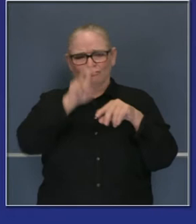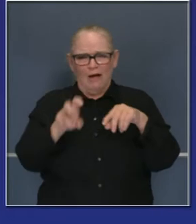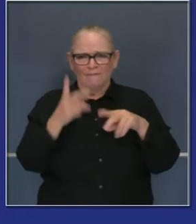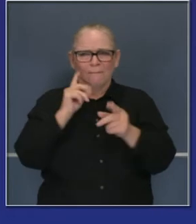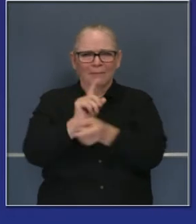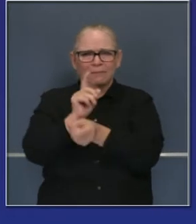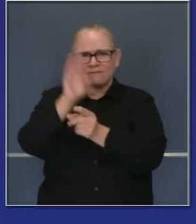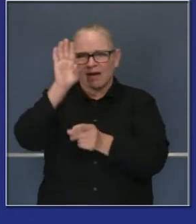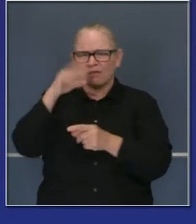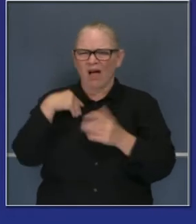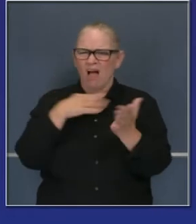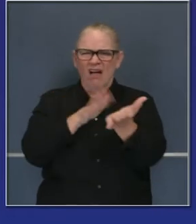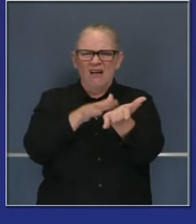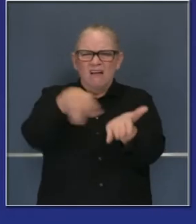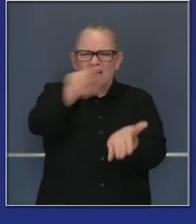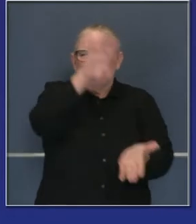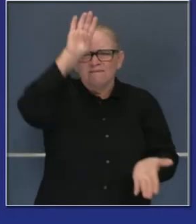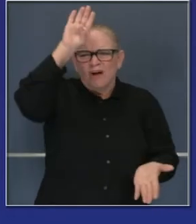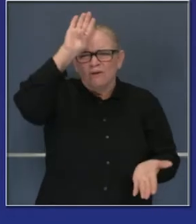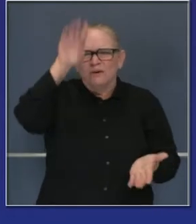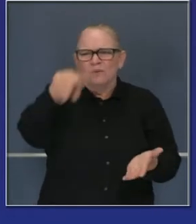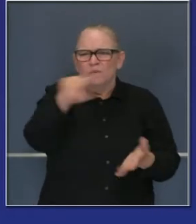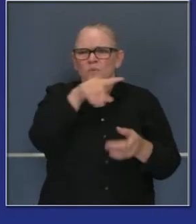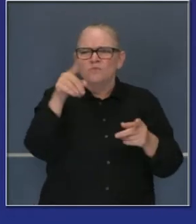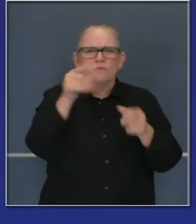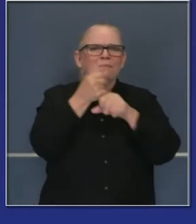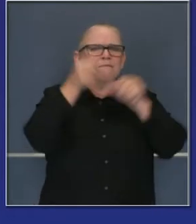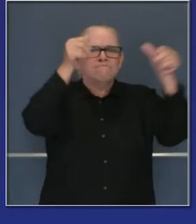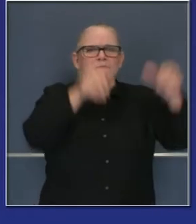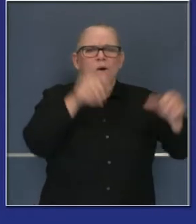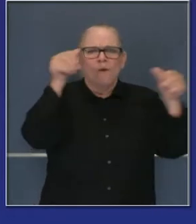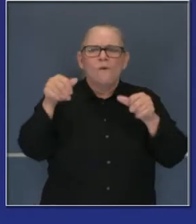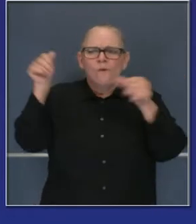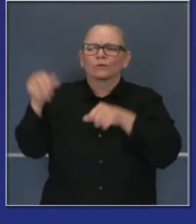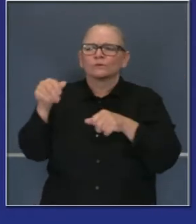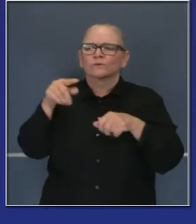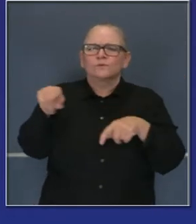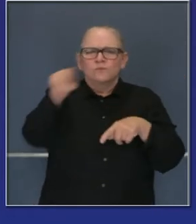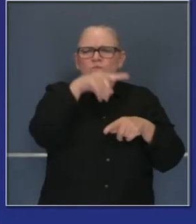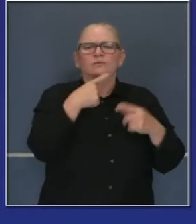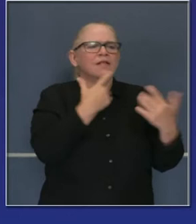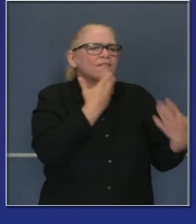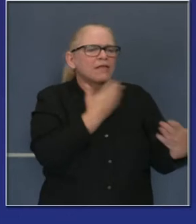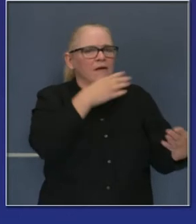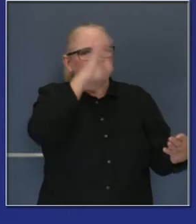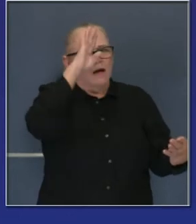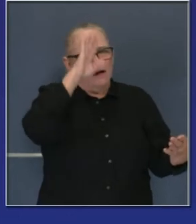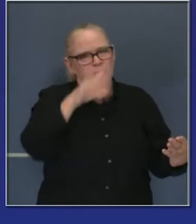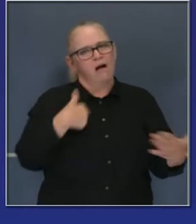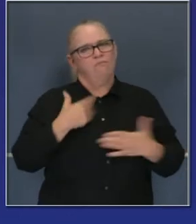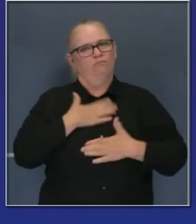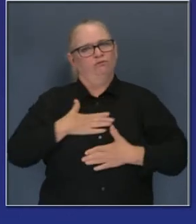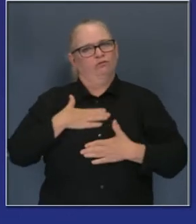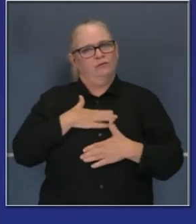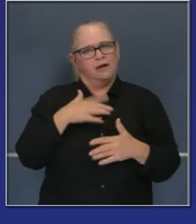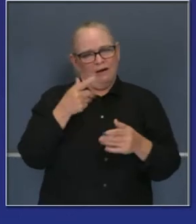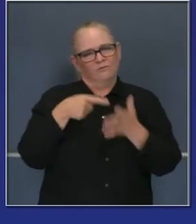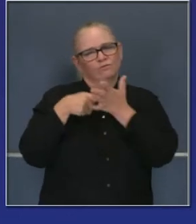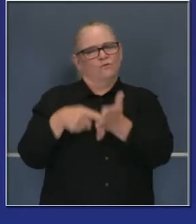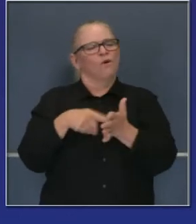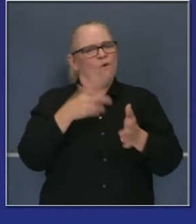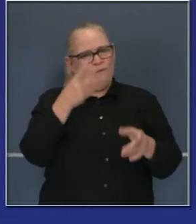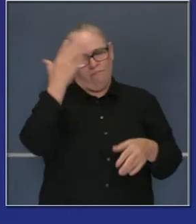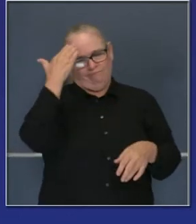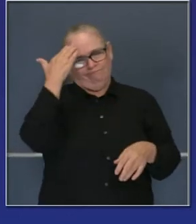señales maravillosas mayer estuvimos en el conde en el incendio jarvis en fresno y ciertamente todos